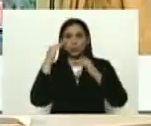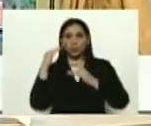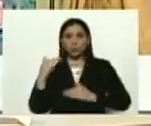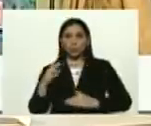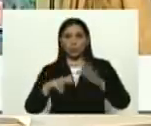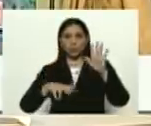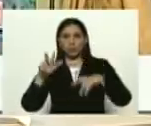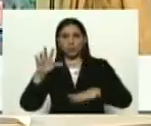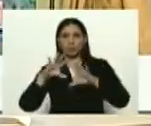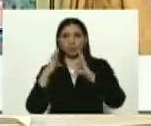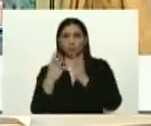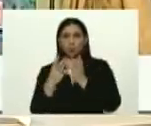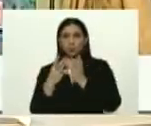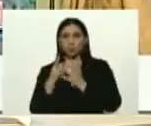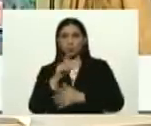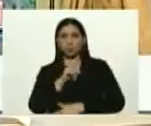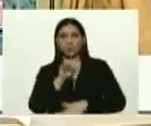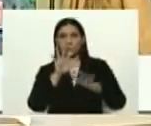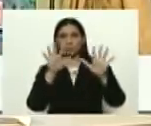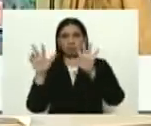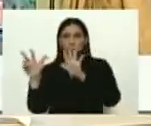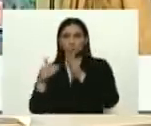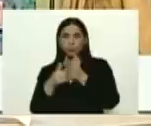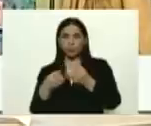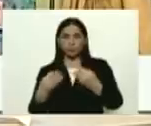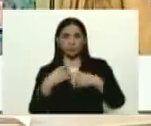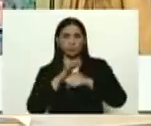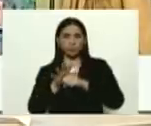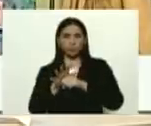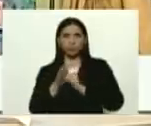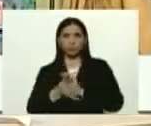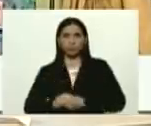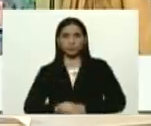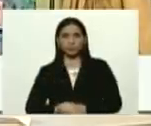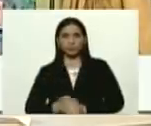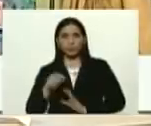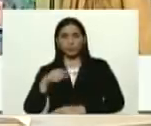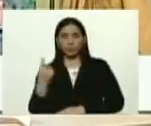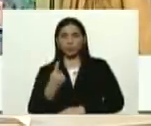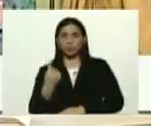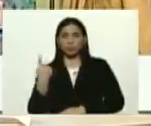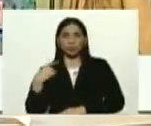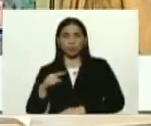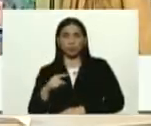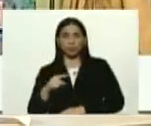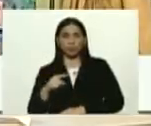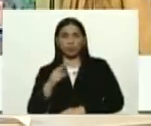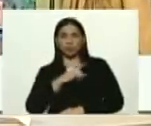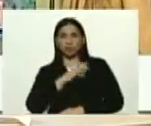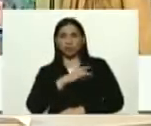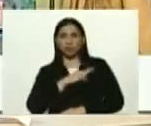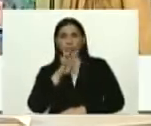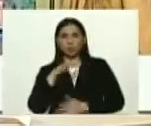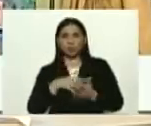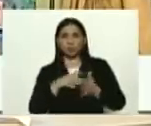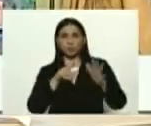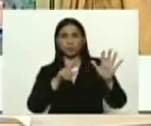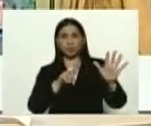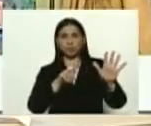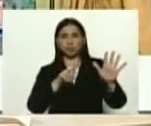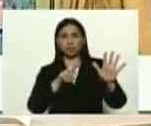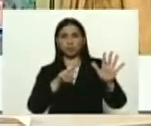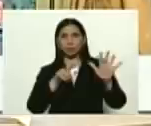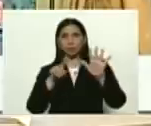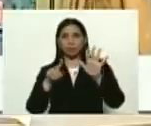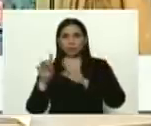mundo, 118.000 casos. Hoy solamente tuvieron los chilenos 4.664